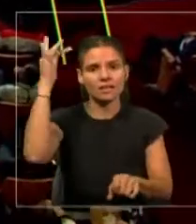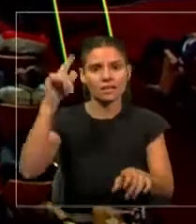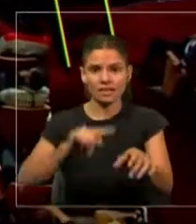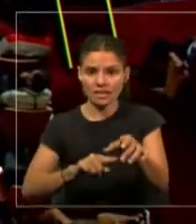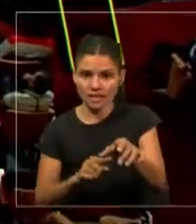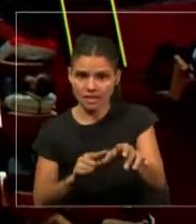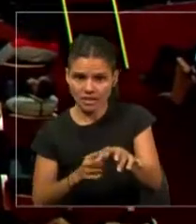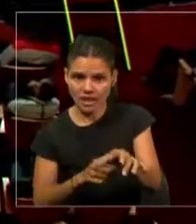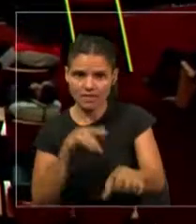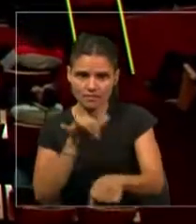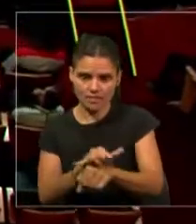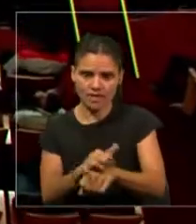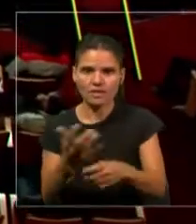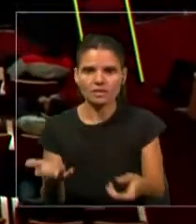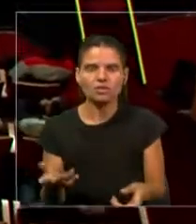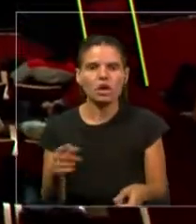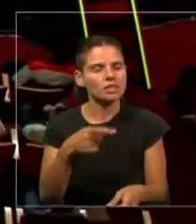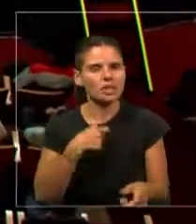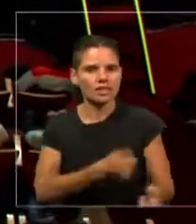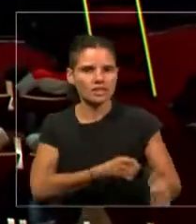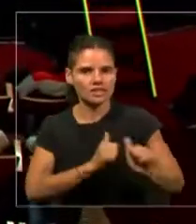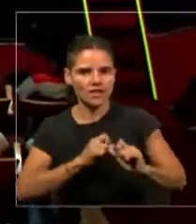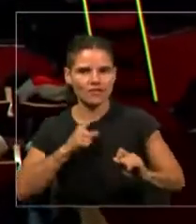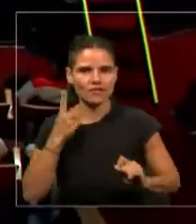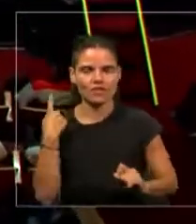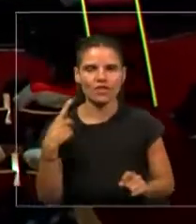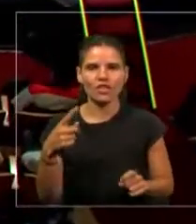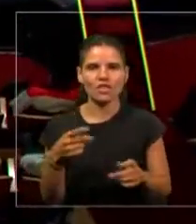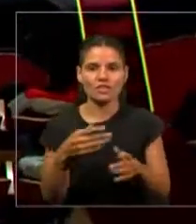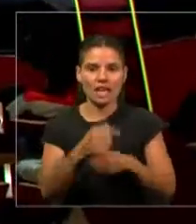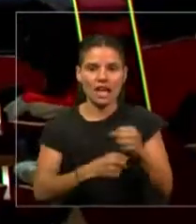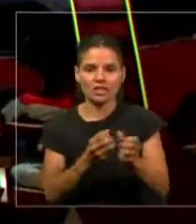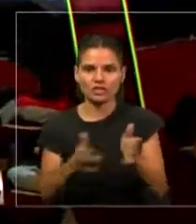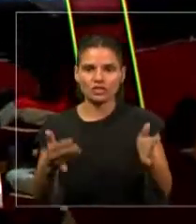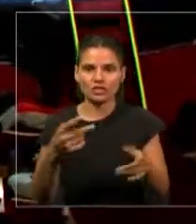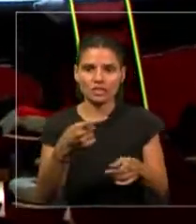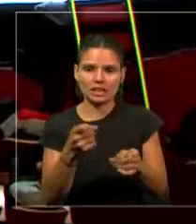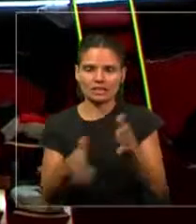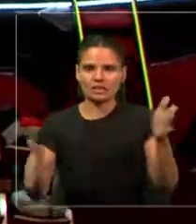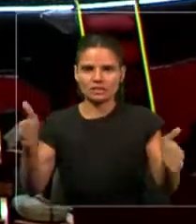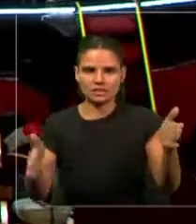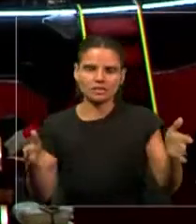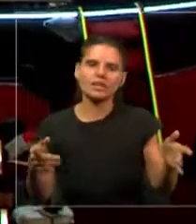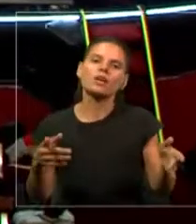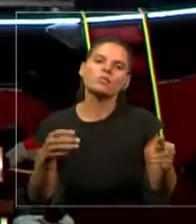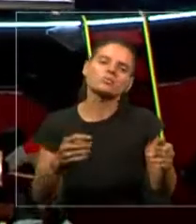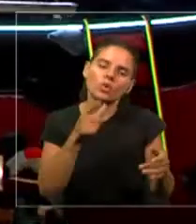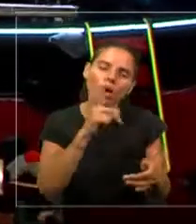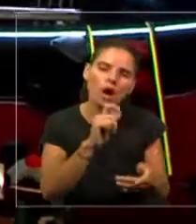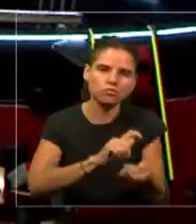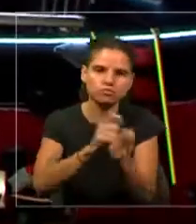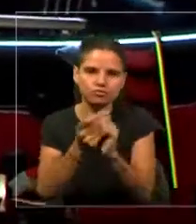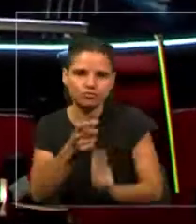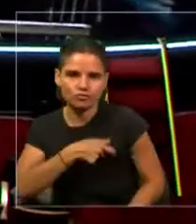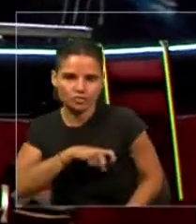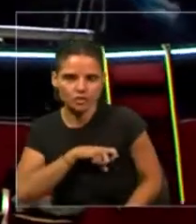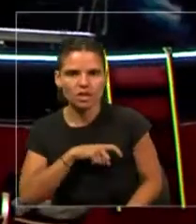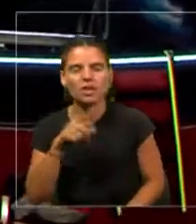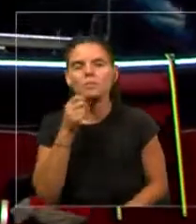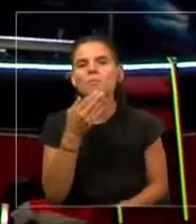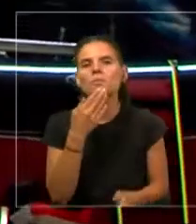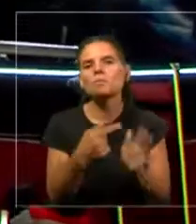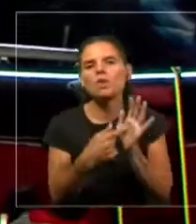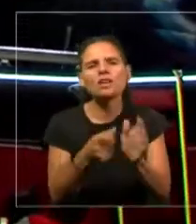el desafío del siglo, en caja negra en abril próximo en castellano. Identifiqué diferentes niveles de